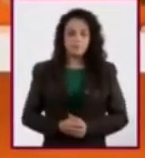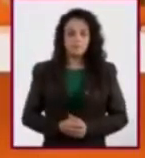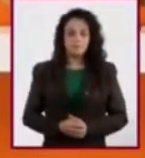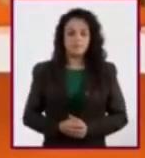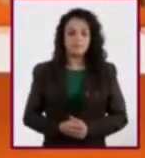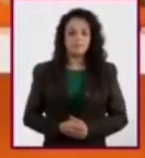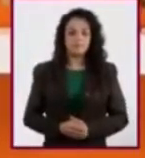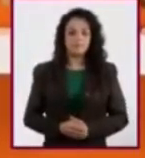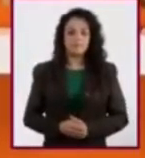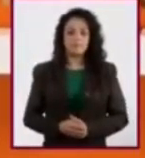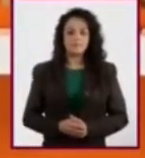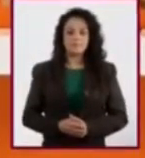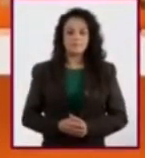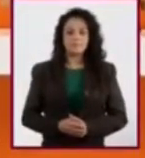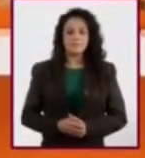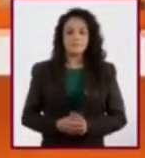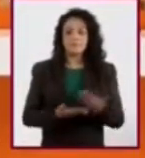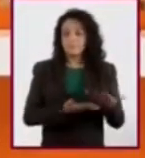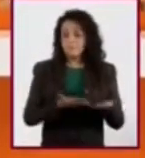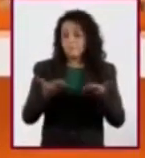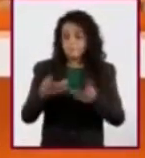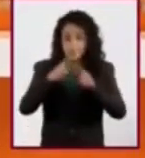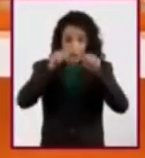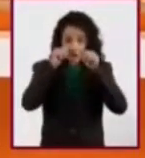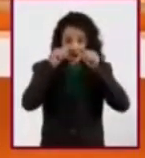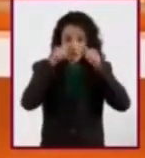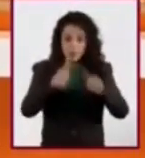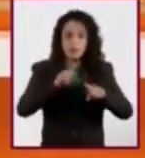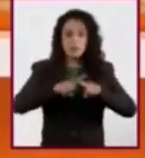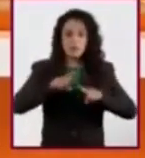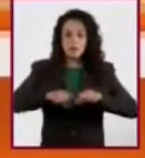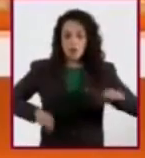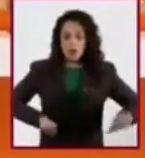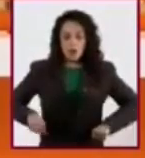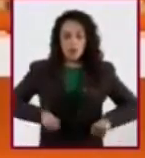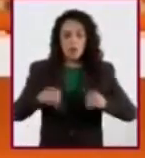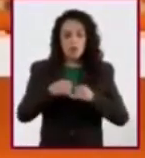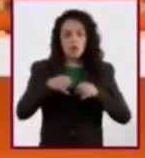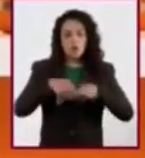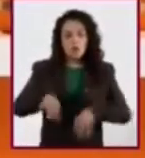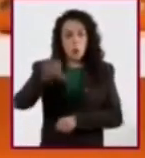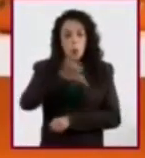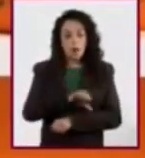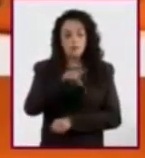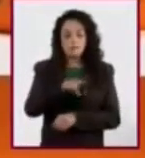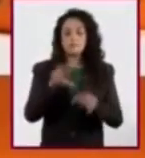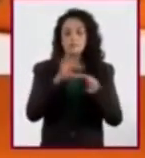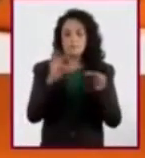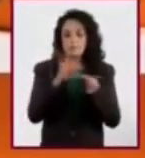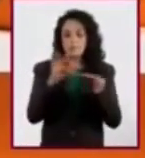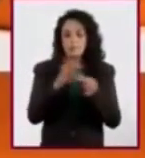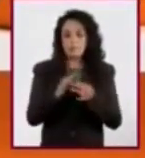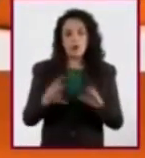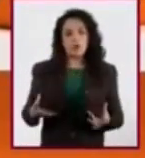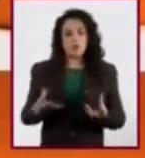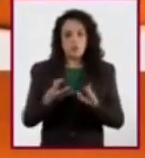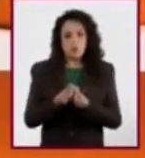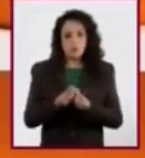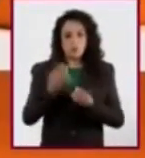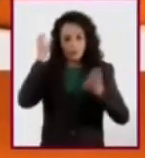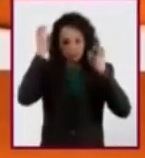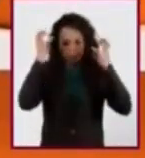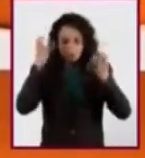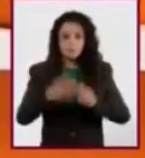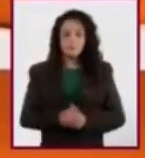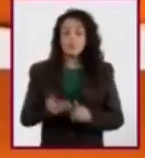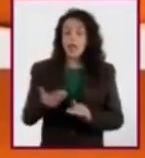Les invito a que se acomoden y presten atención a las actividades e información que analizaremos de forma conjunta. Antes de